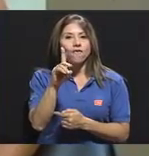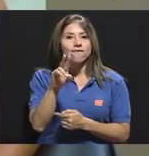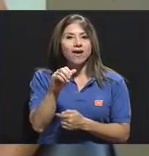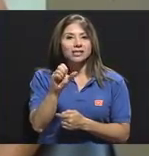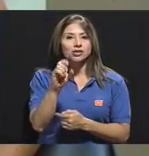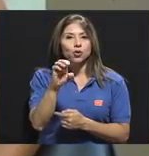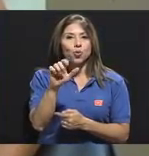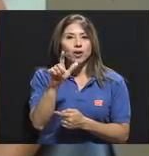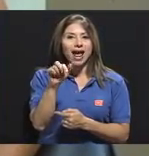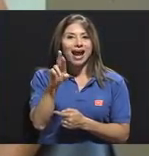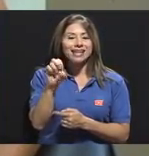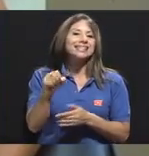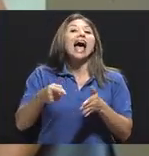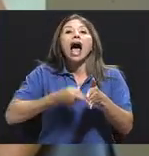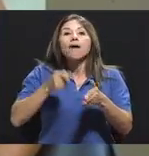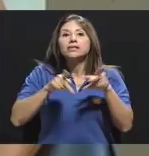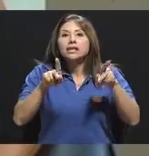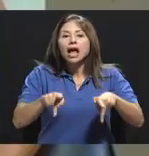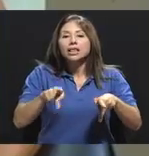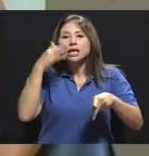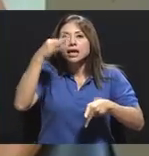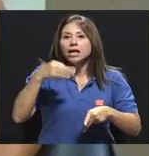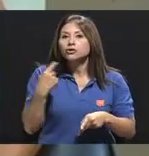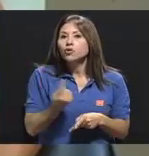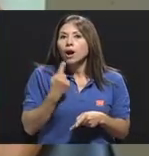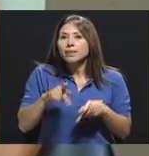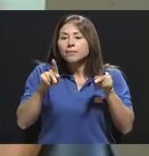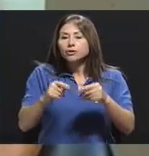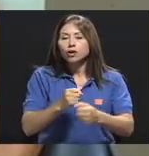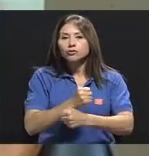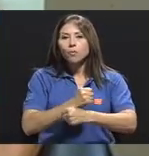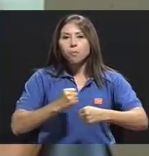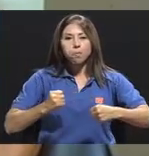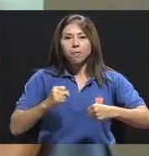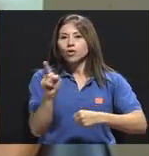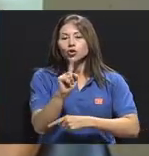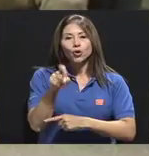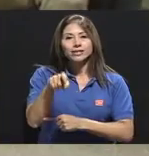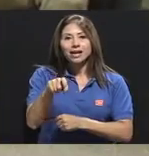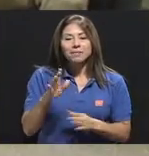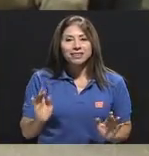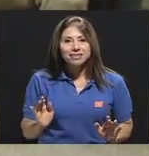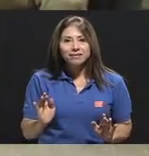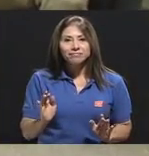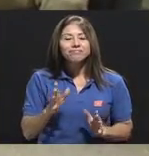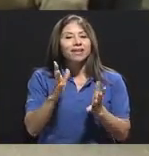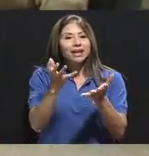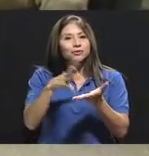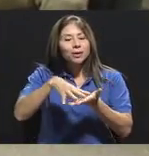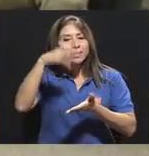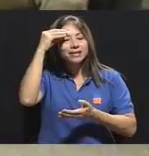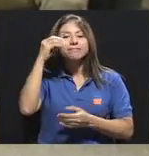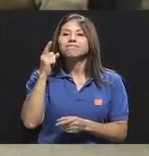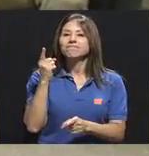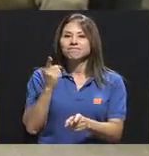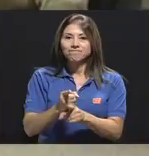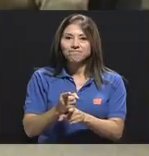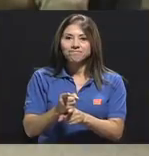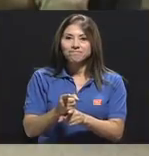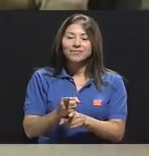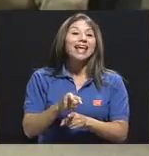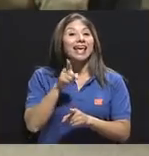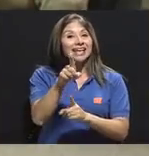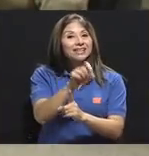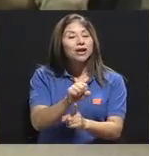esa es parte de los mitos que tenemos y por eso queremos aprender más al respecto saol es correcto es una condición Que